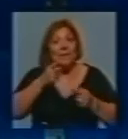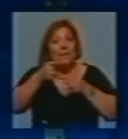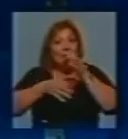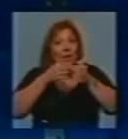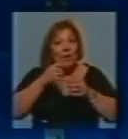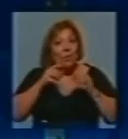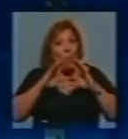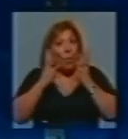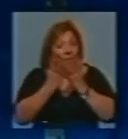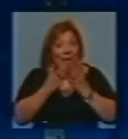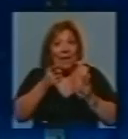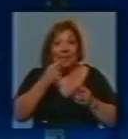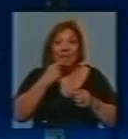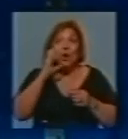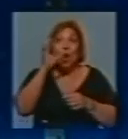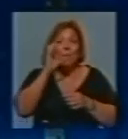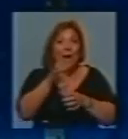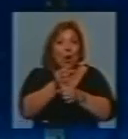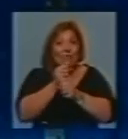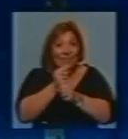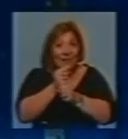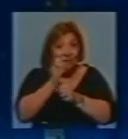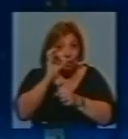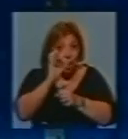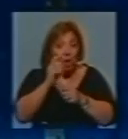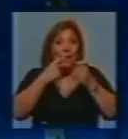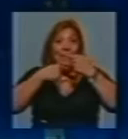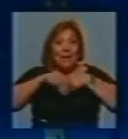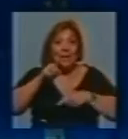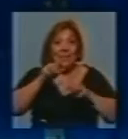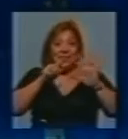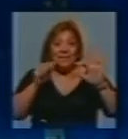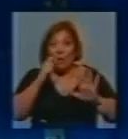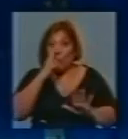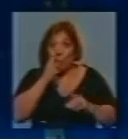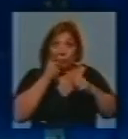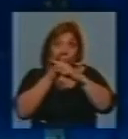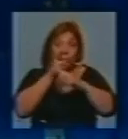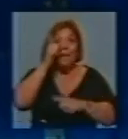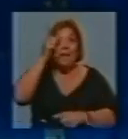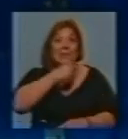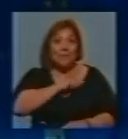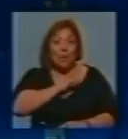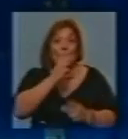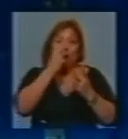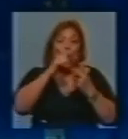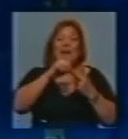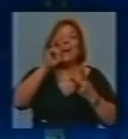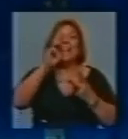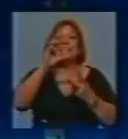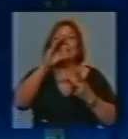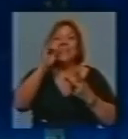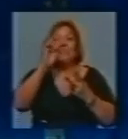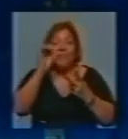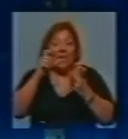Mundial de Turquía se pisa con la Copa Confederaciones que juega la selección mayor, que debuta el 16 de junio frente a España. 2 partidos en Recife y 1 en Salvador de